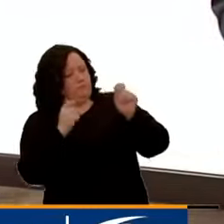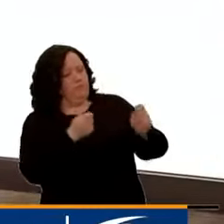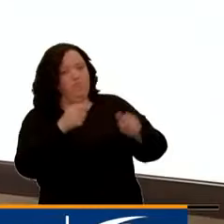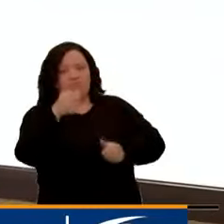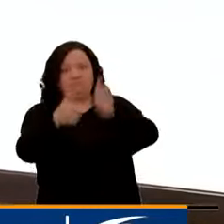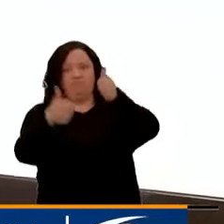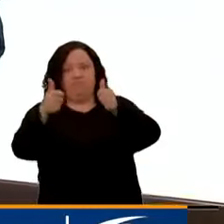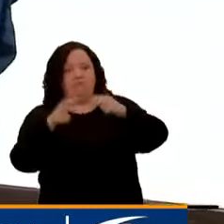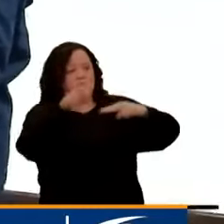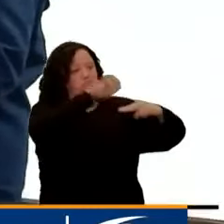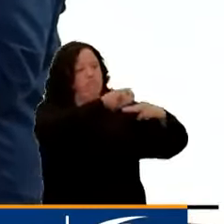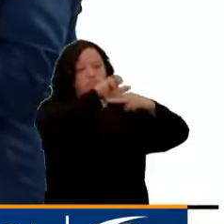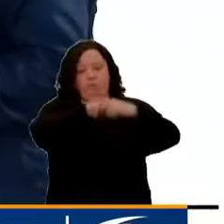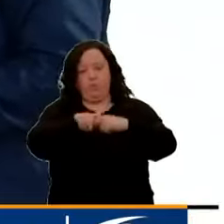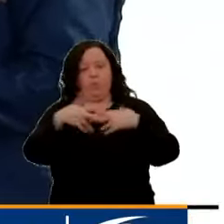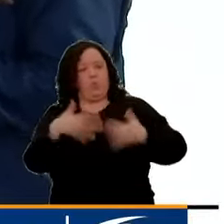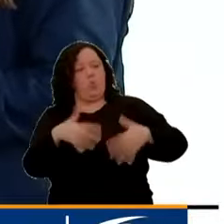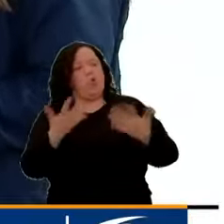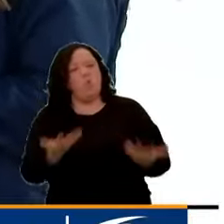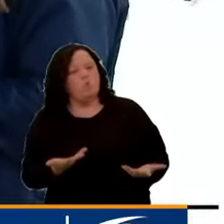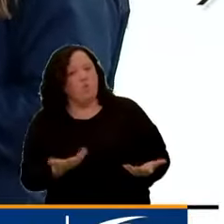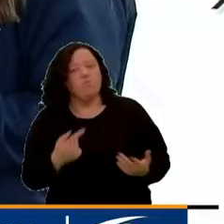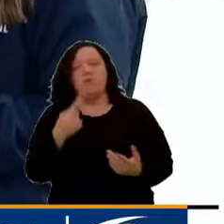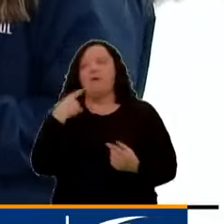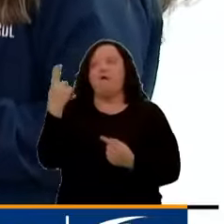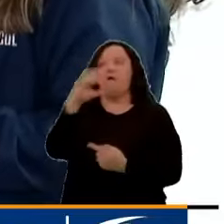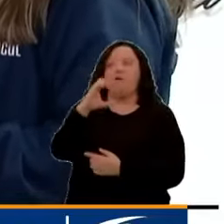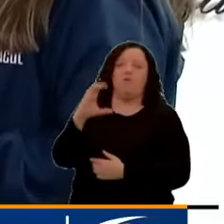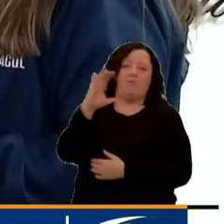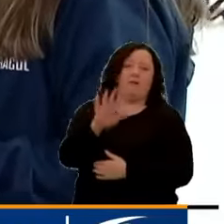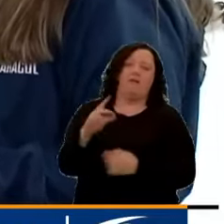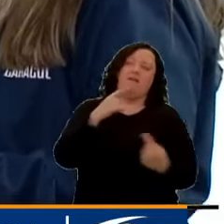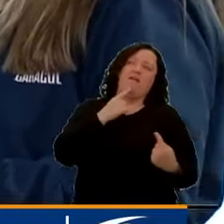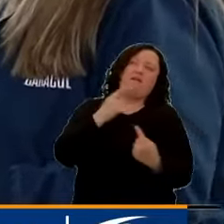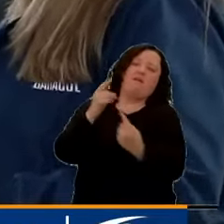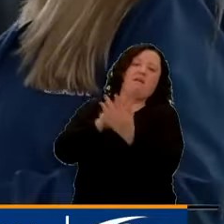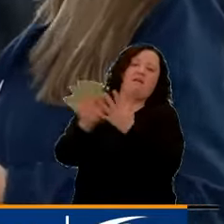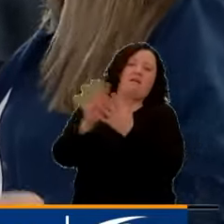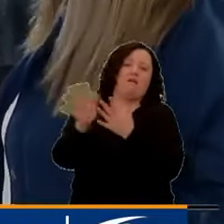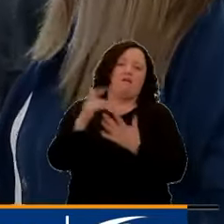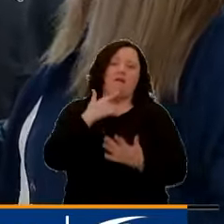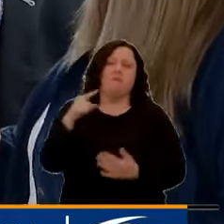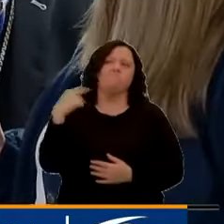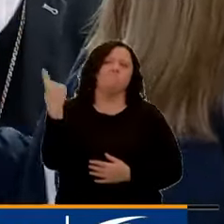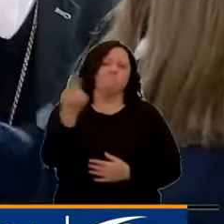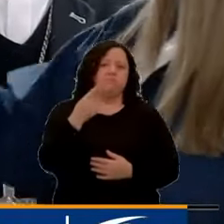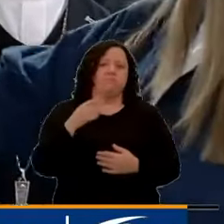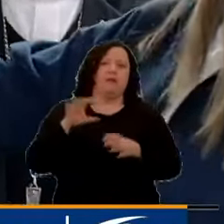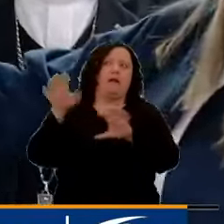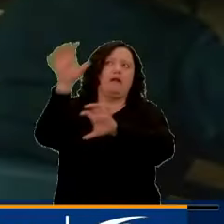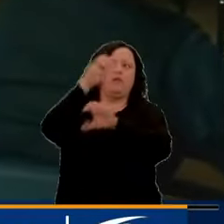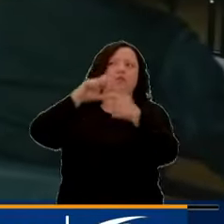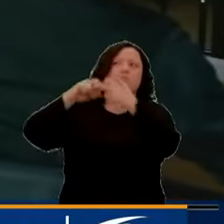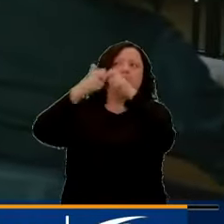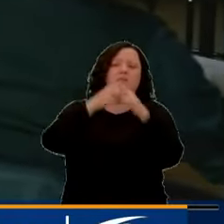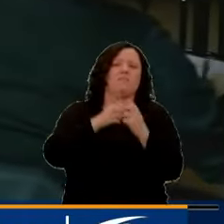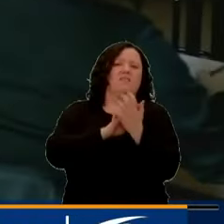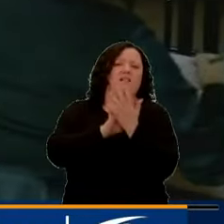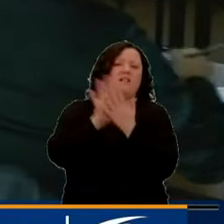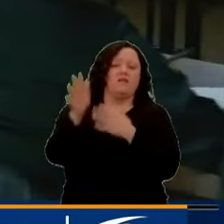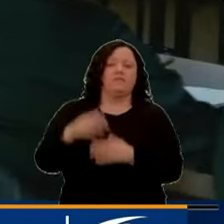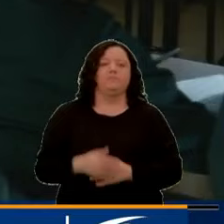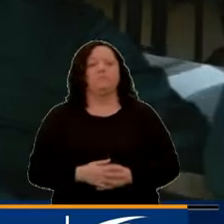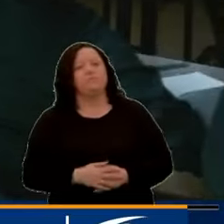qué decirle, cuál es el mensaje a la gente hoy, cuando la gente hoy tiene problemas en las regiones? El que